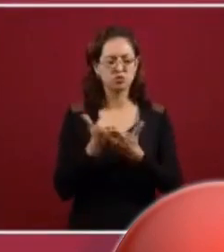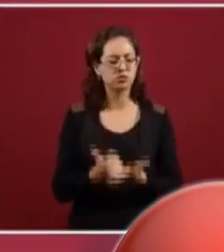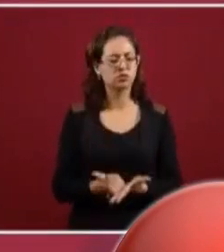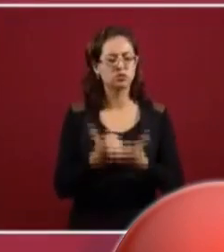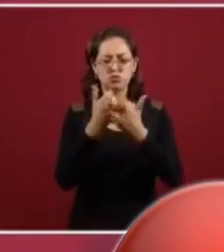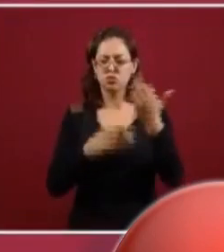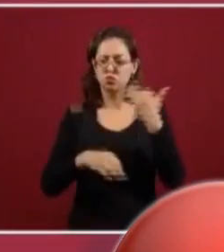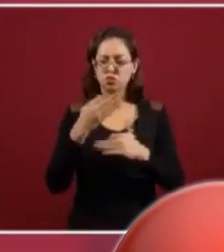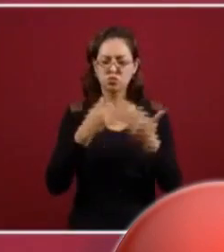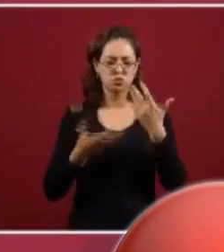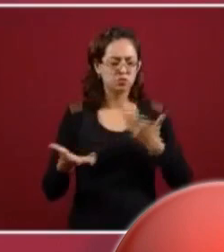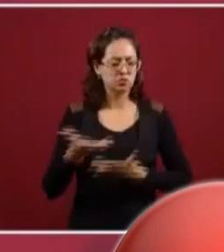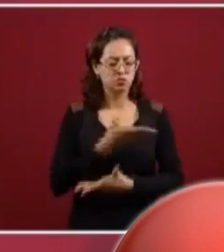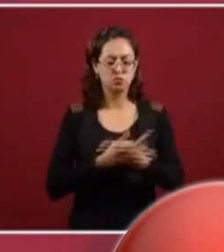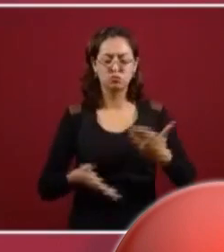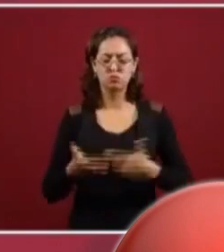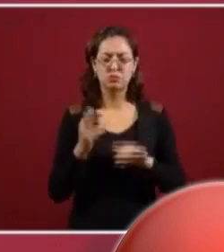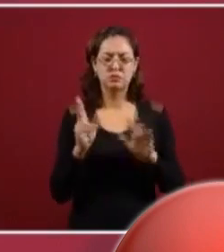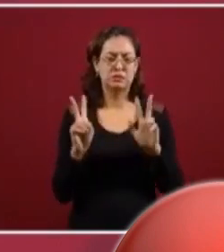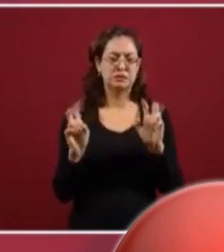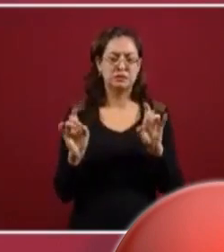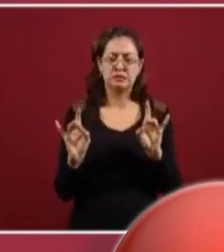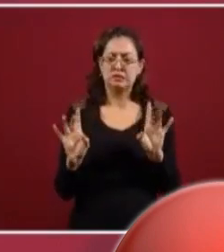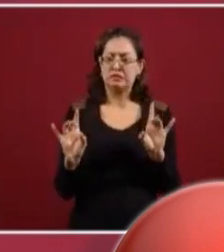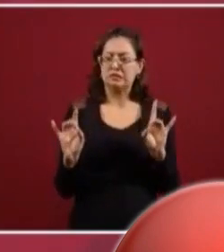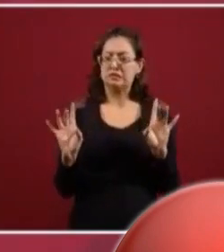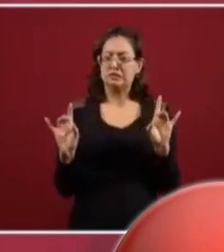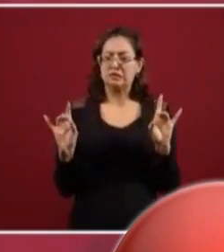Y es un asunto muy delicado.